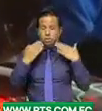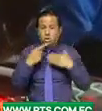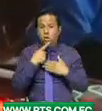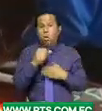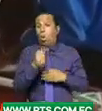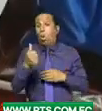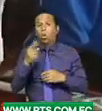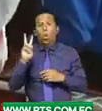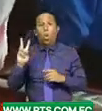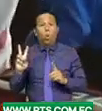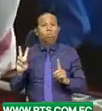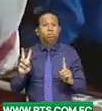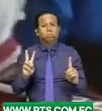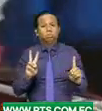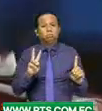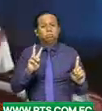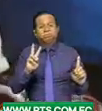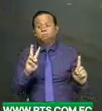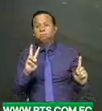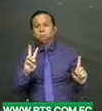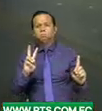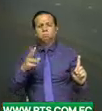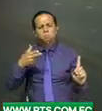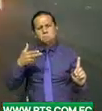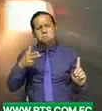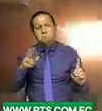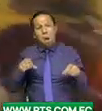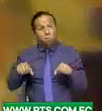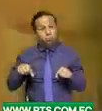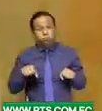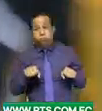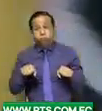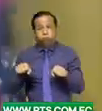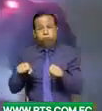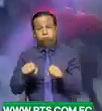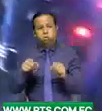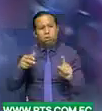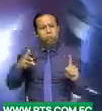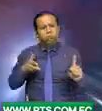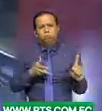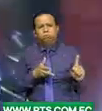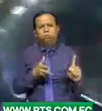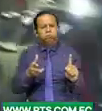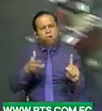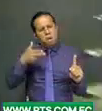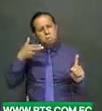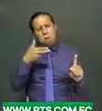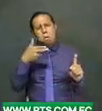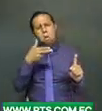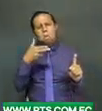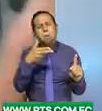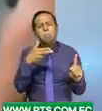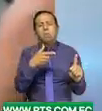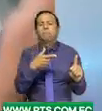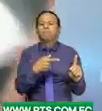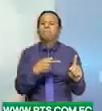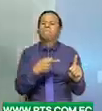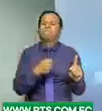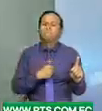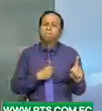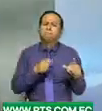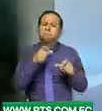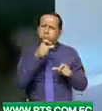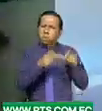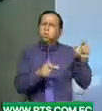hasta ahora desconocidos llegaron en una moto para propinarle numerosos disparos por aquí lo conocían como